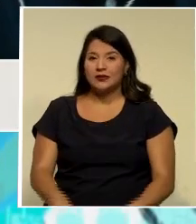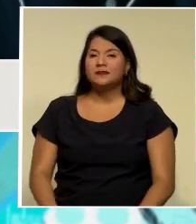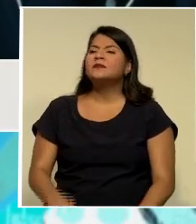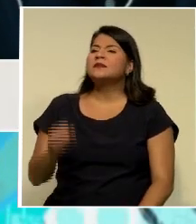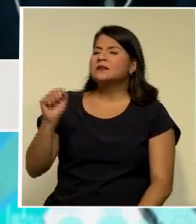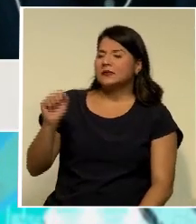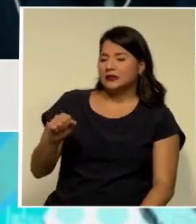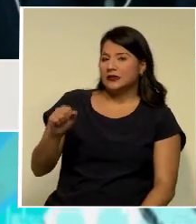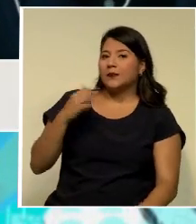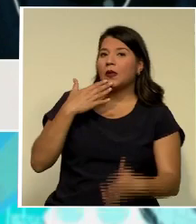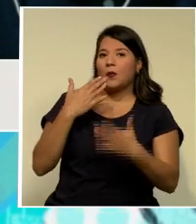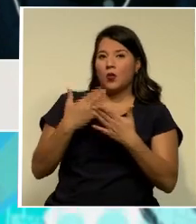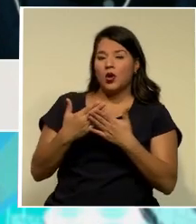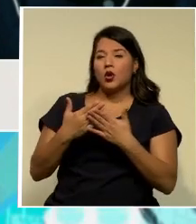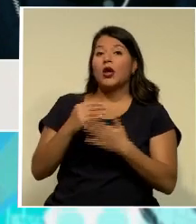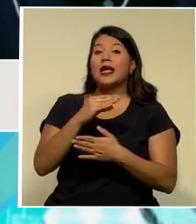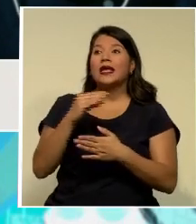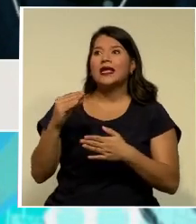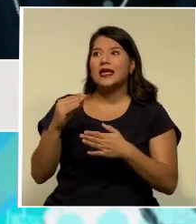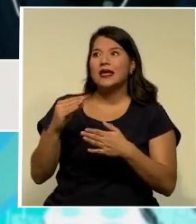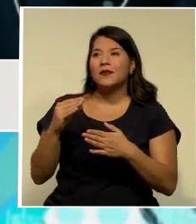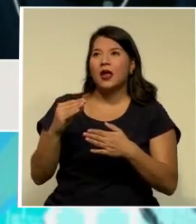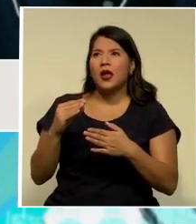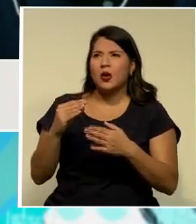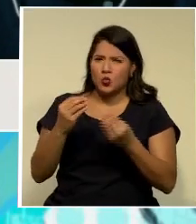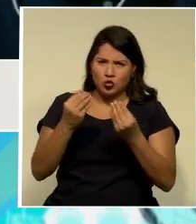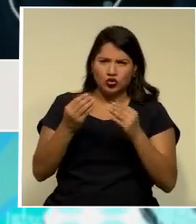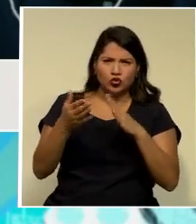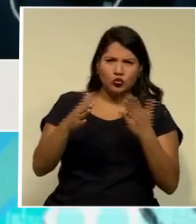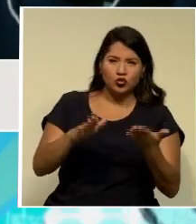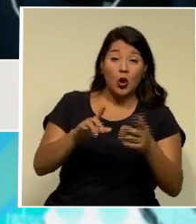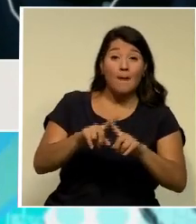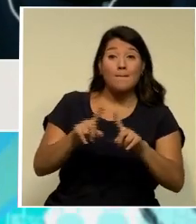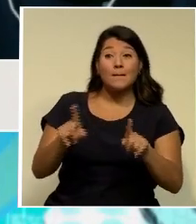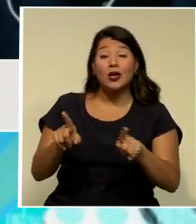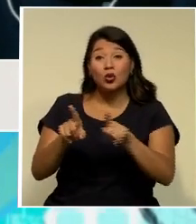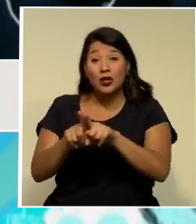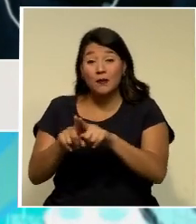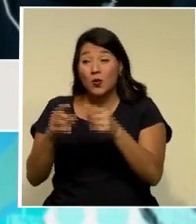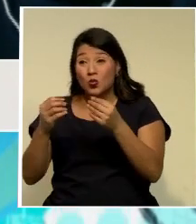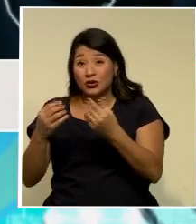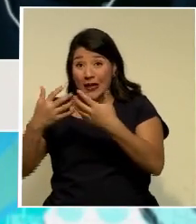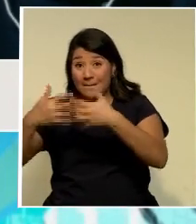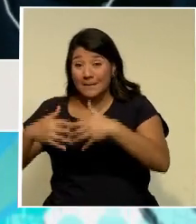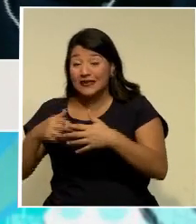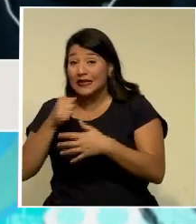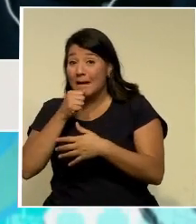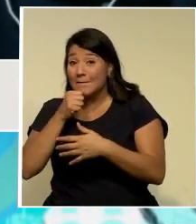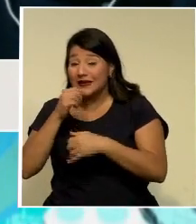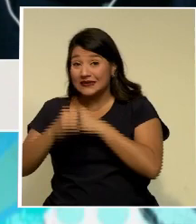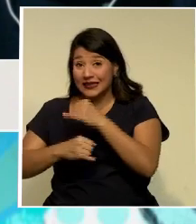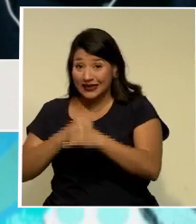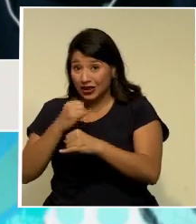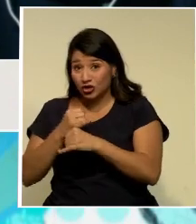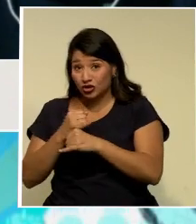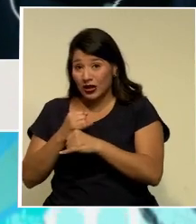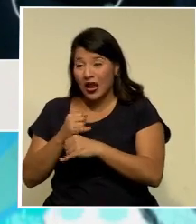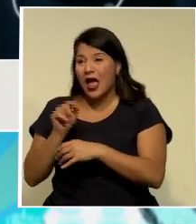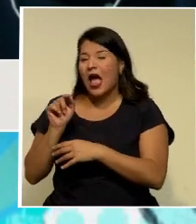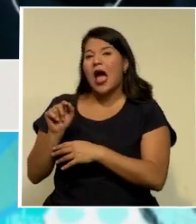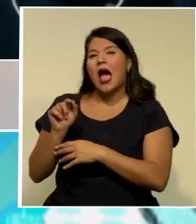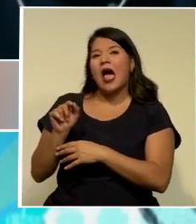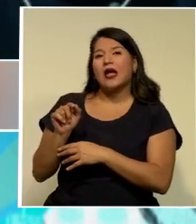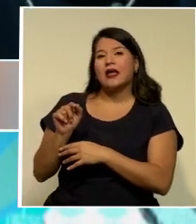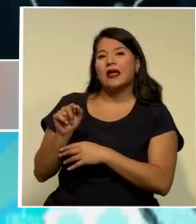Sí, bueno, y no solamente los que han muerto, sino que, digamos, en agencias de prensa internacional es donde está el más alto